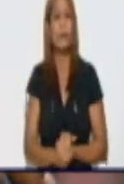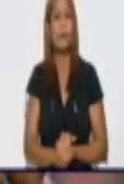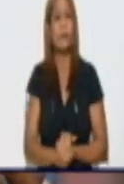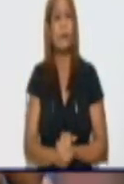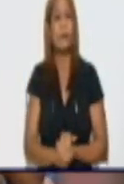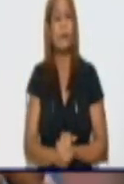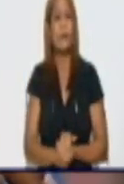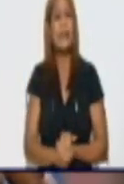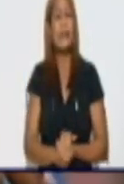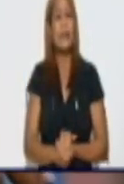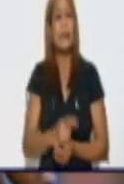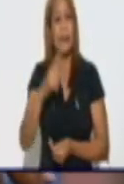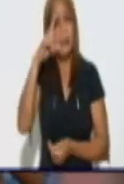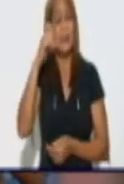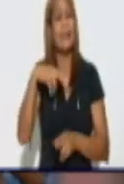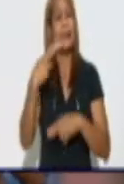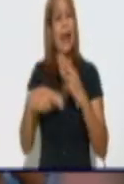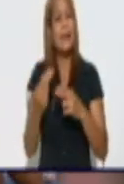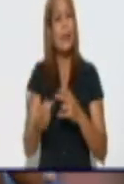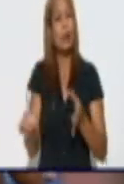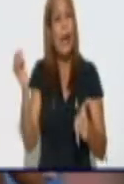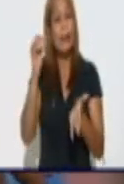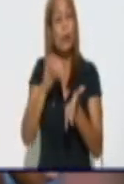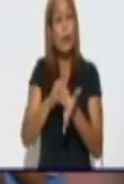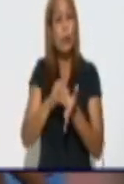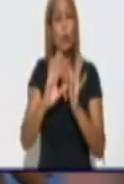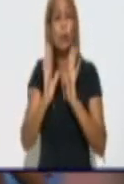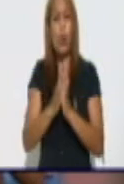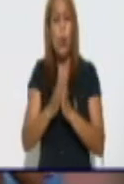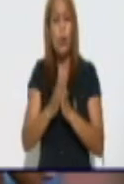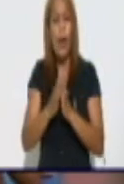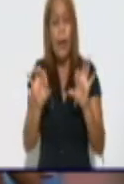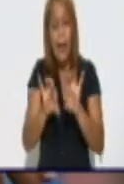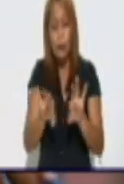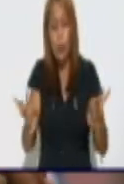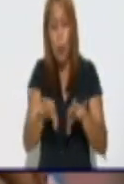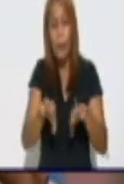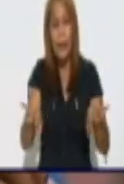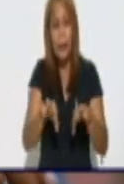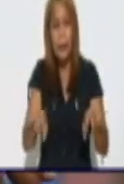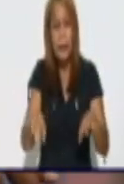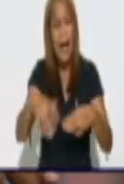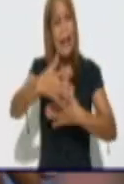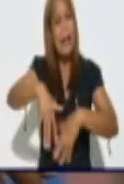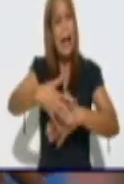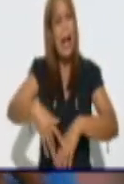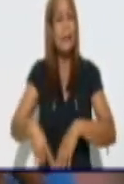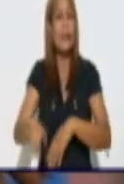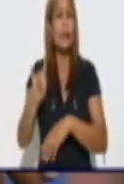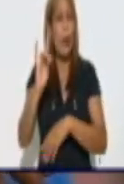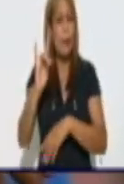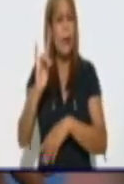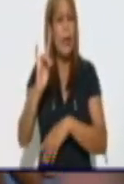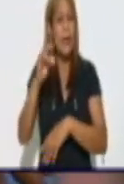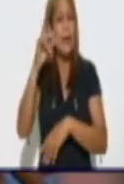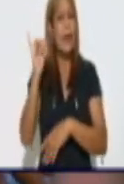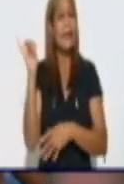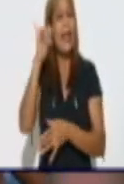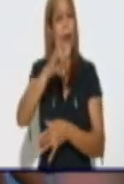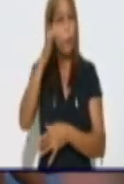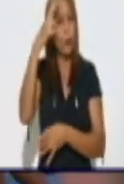3 redes, lo que es acueducto alcantarillado y drenaje pluvial. Actualmente se está trabajando en calle 9 y se está